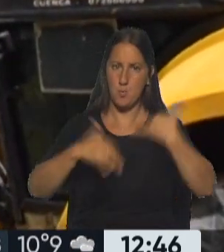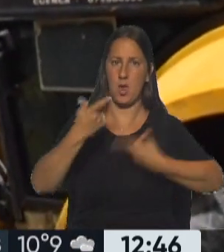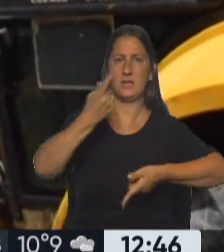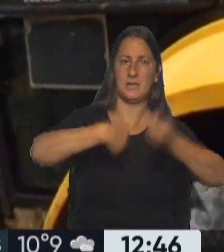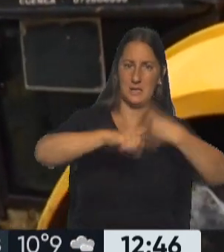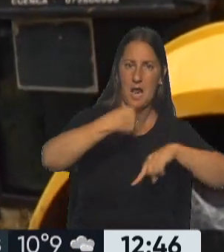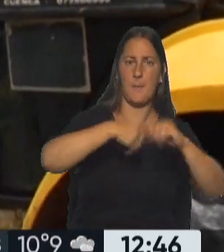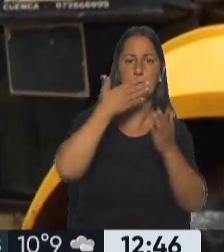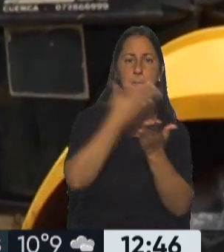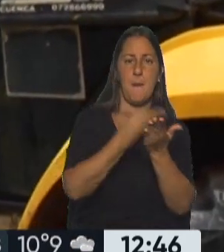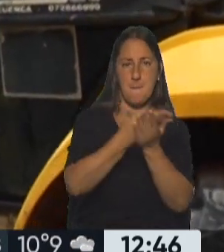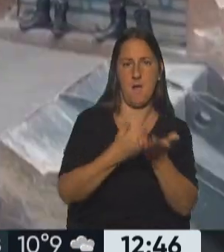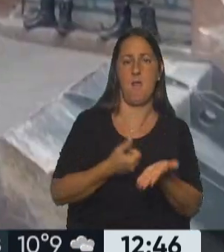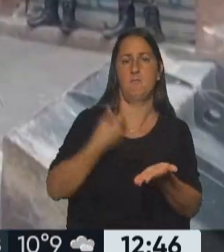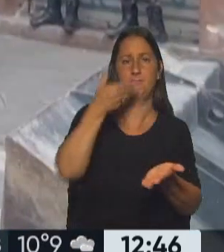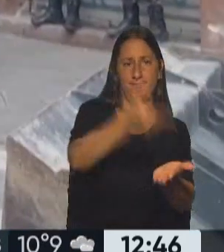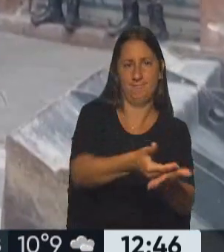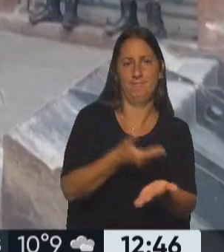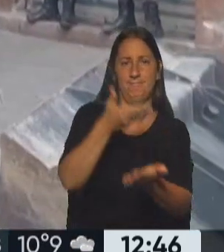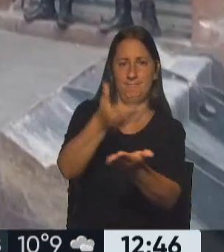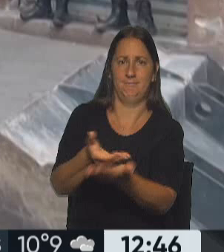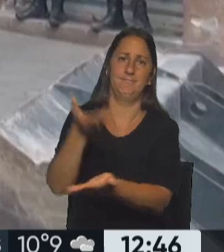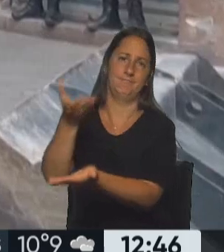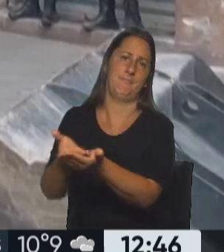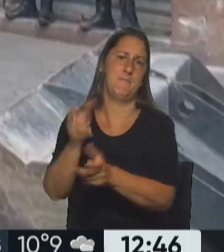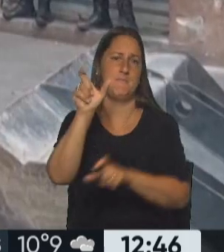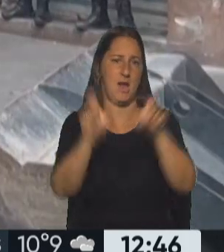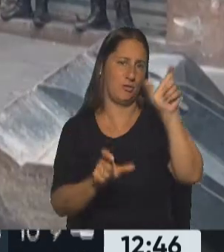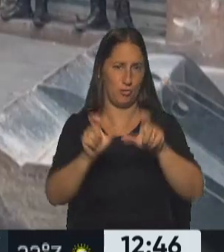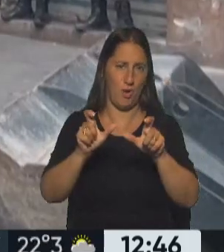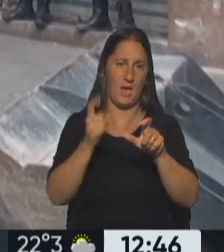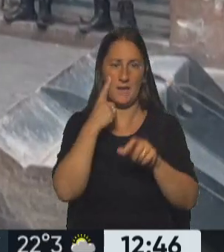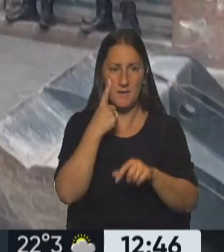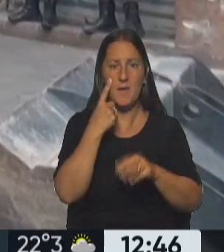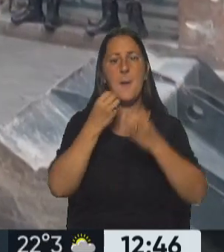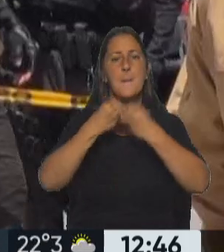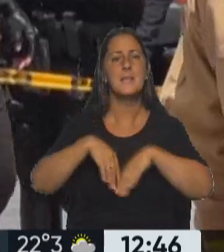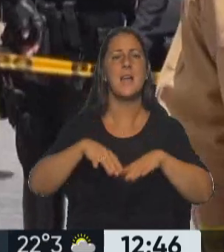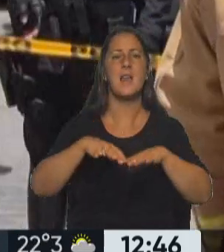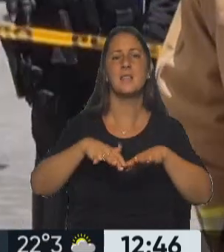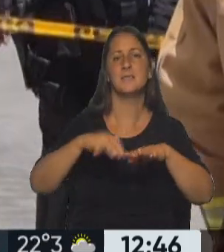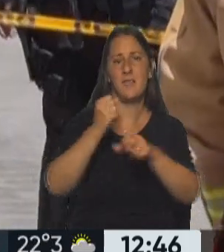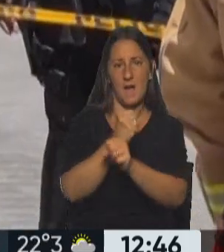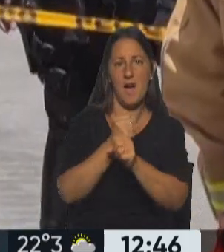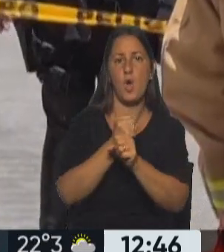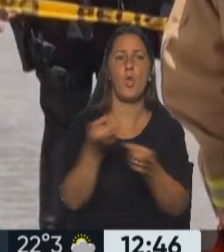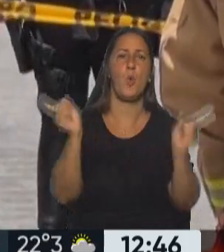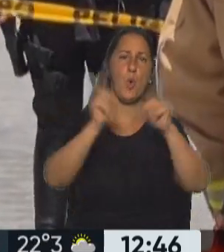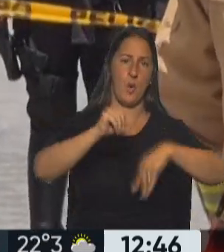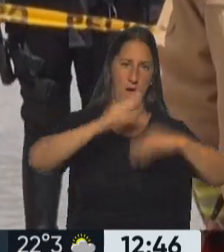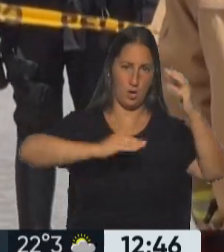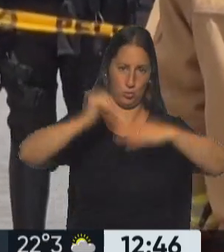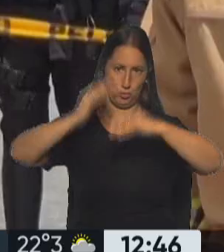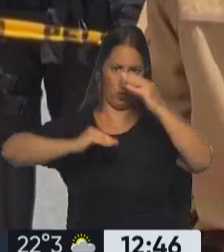trámites y desembolsos para asistir a los pobladores e iniciar las tareas de reconstrucción.